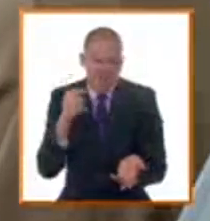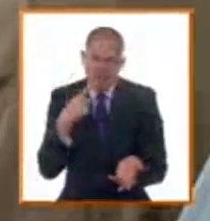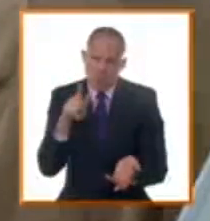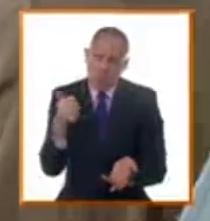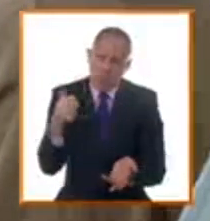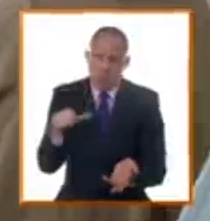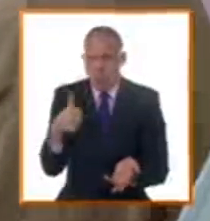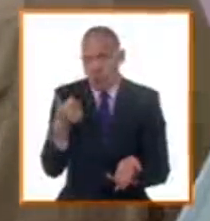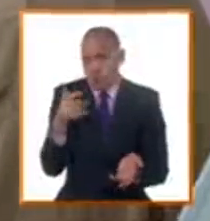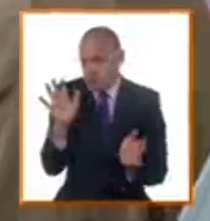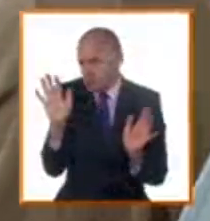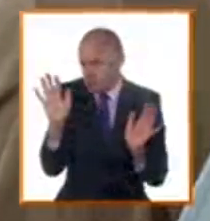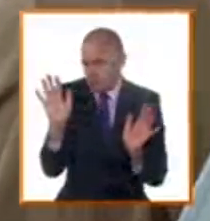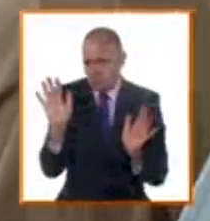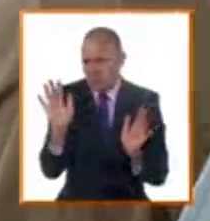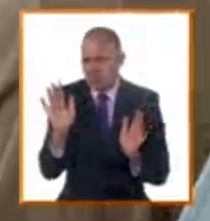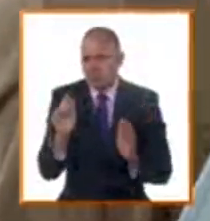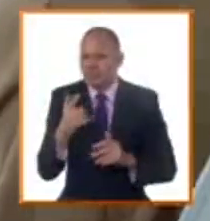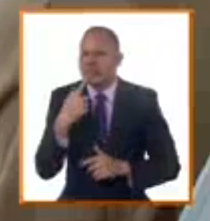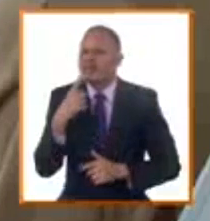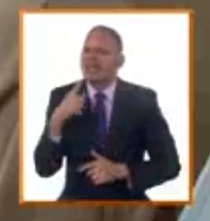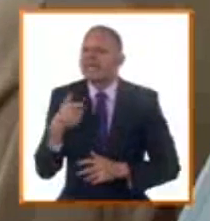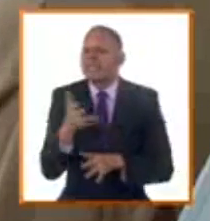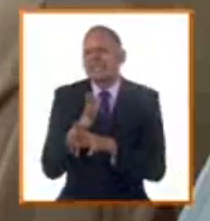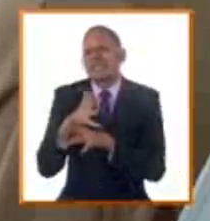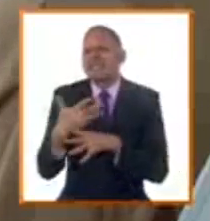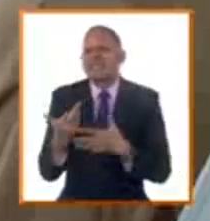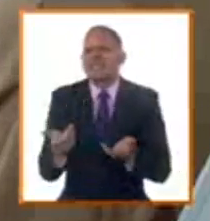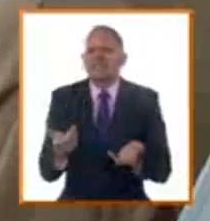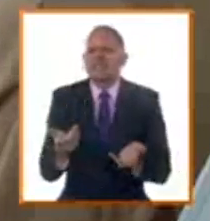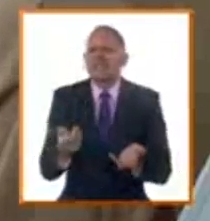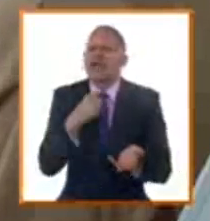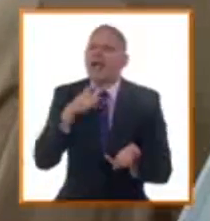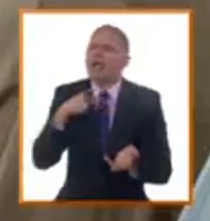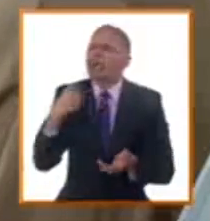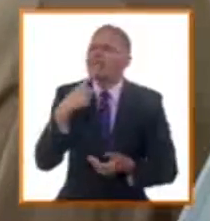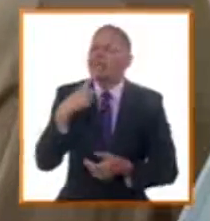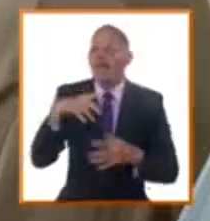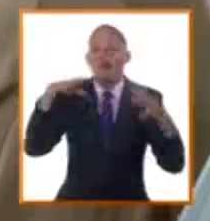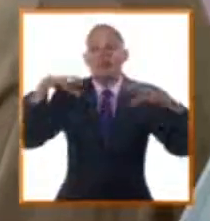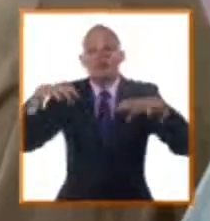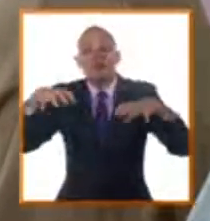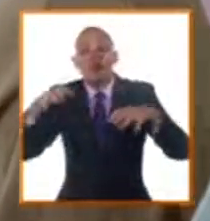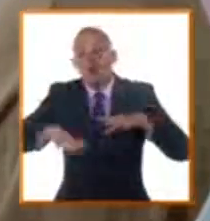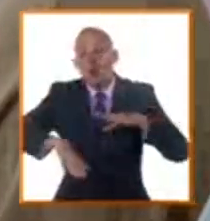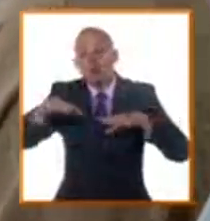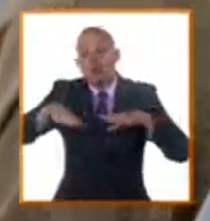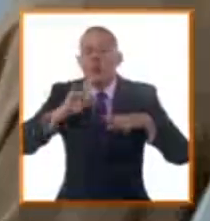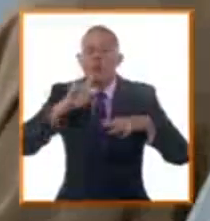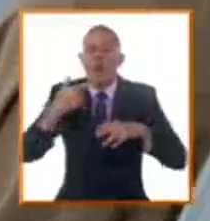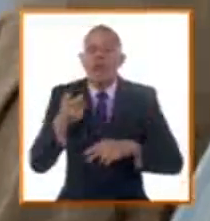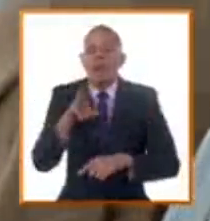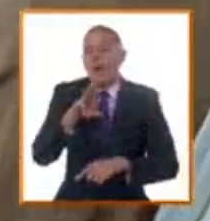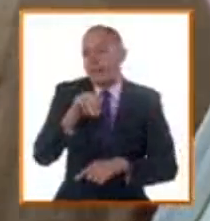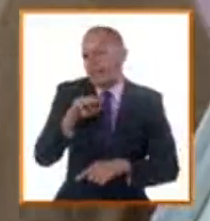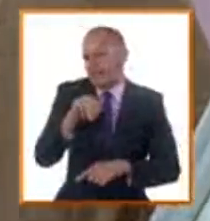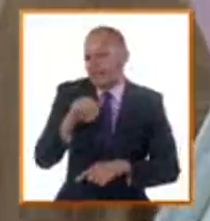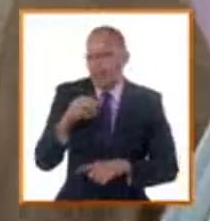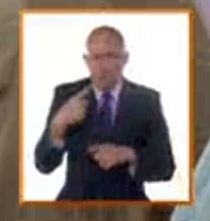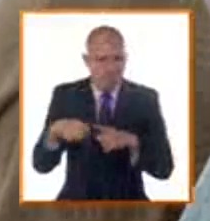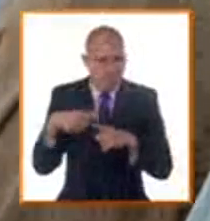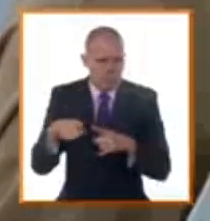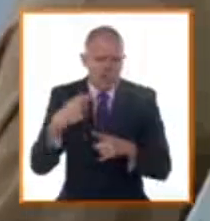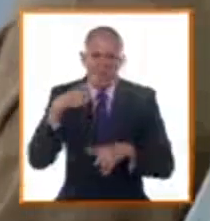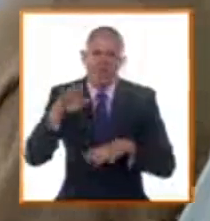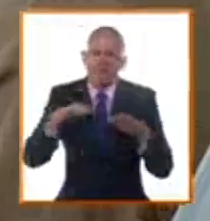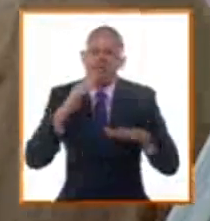tiempo, lógicamente. Exactamente. ¿Cómo valorar cuando una cantidad de lluvia es demasiada lluvia para un territorio? Bueno,